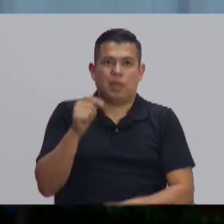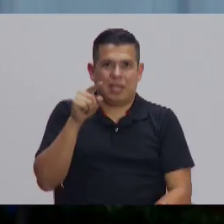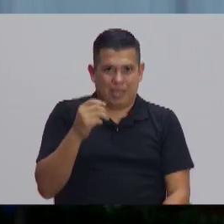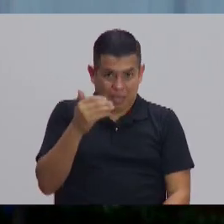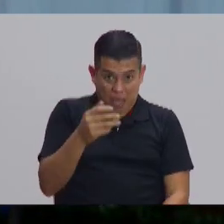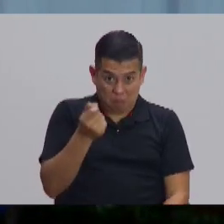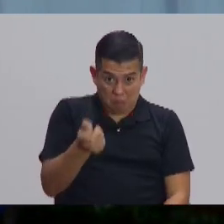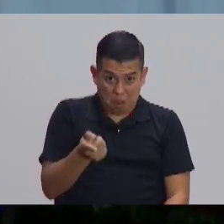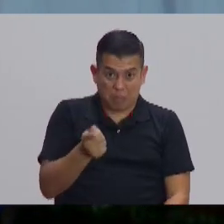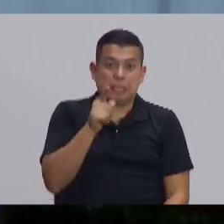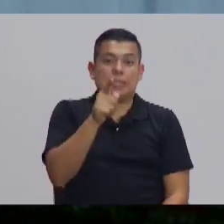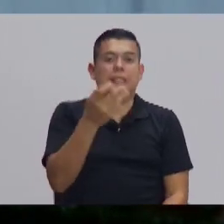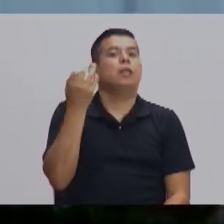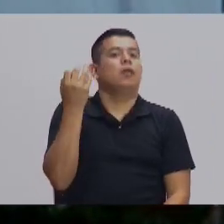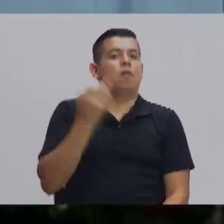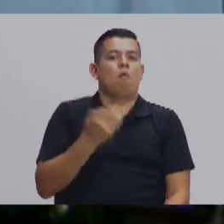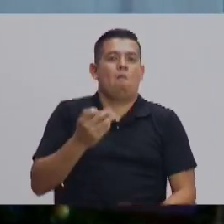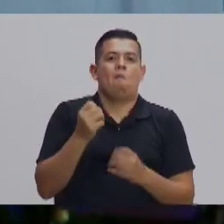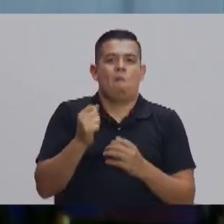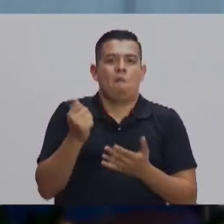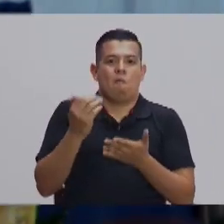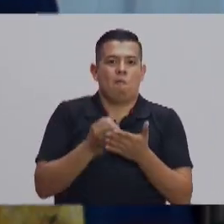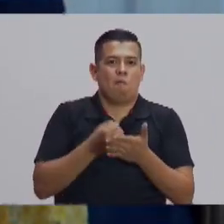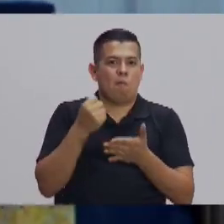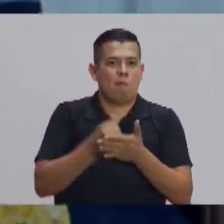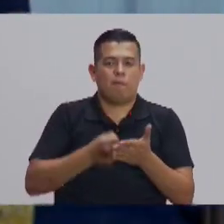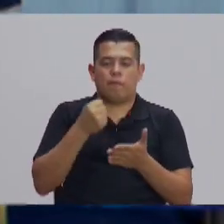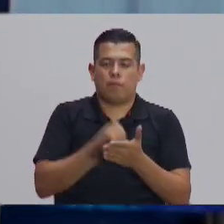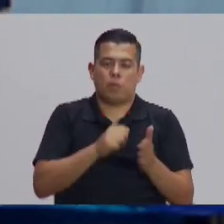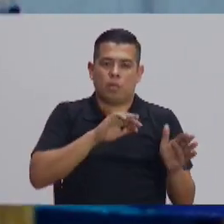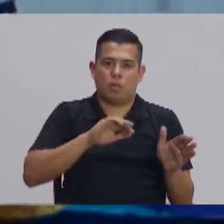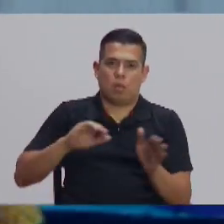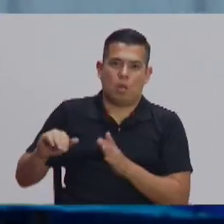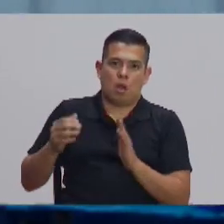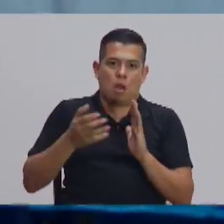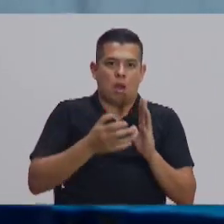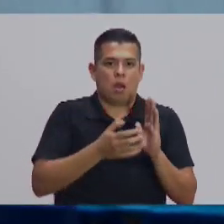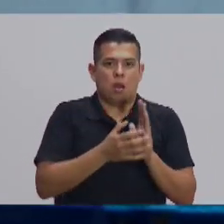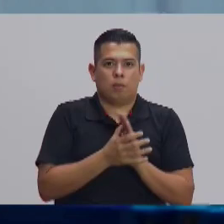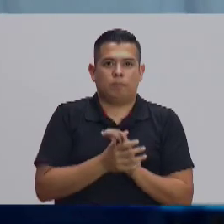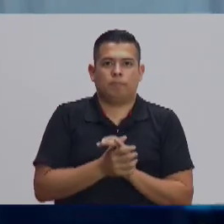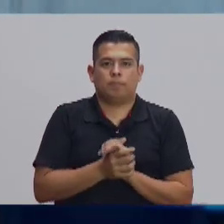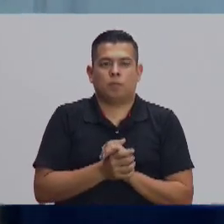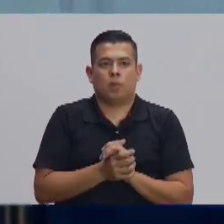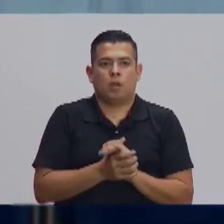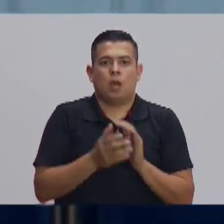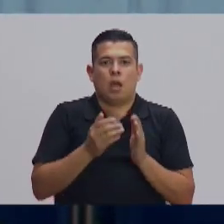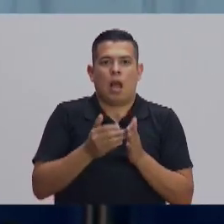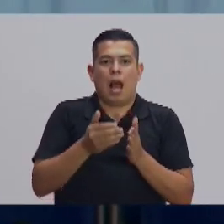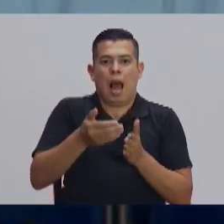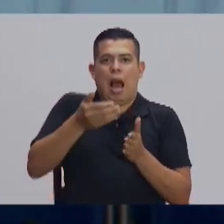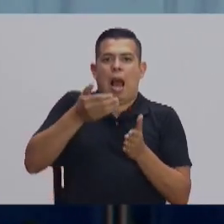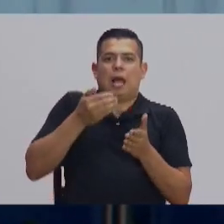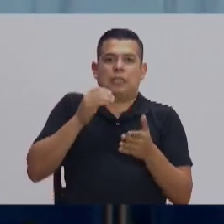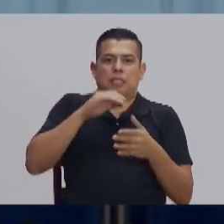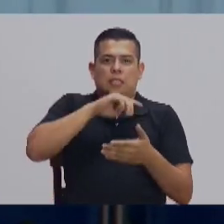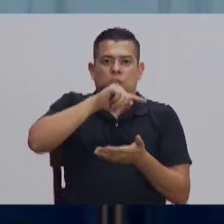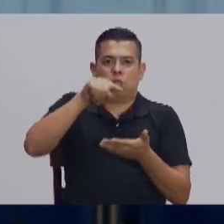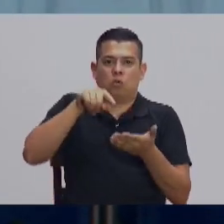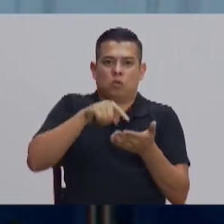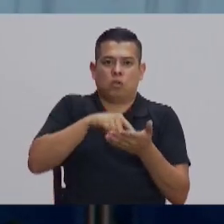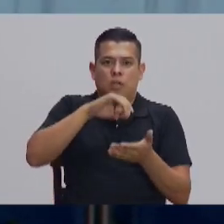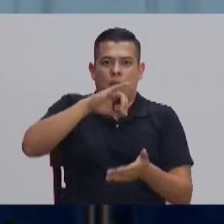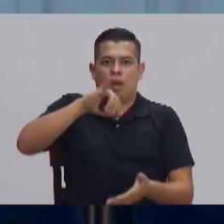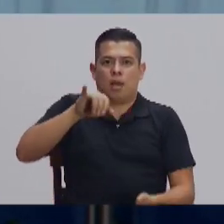que nos preparemos y mira qué bello porque en el capítulo 5 antes de jericó esa